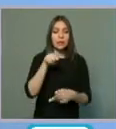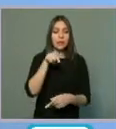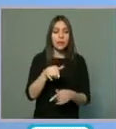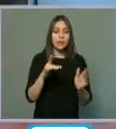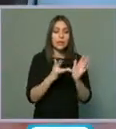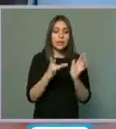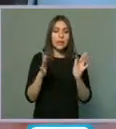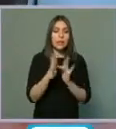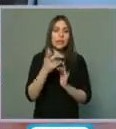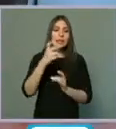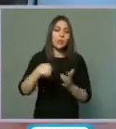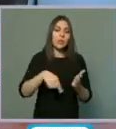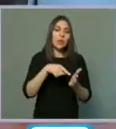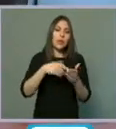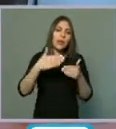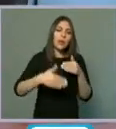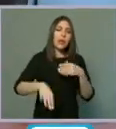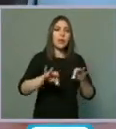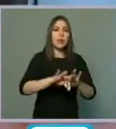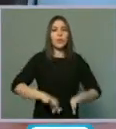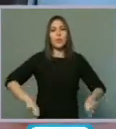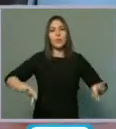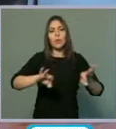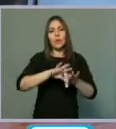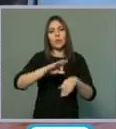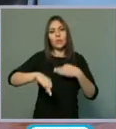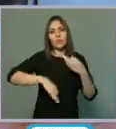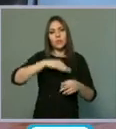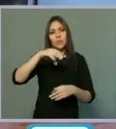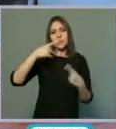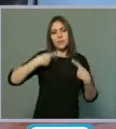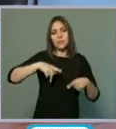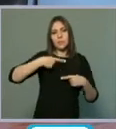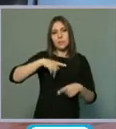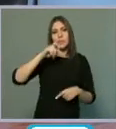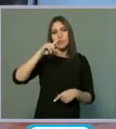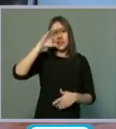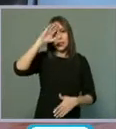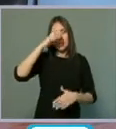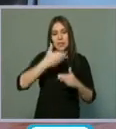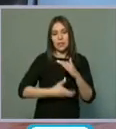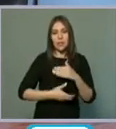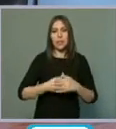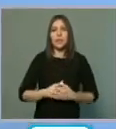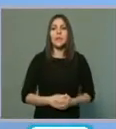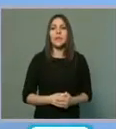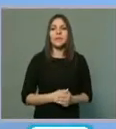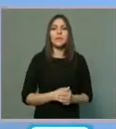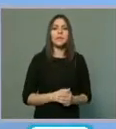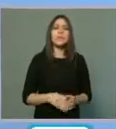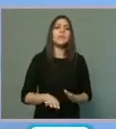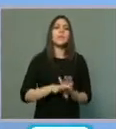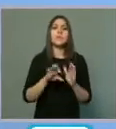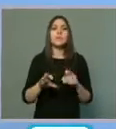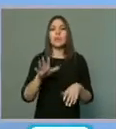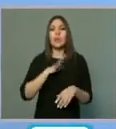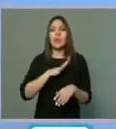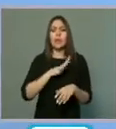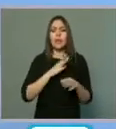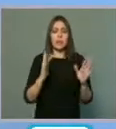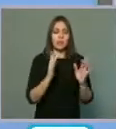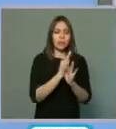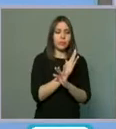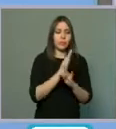los cristianos. Claro. Los barrios conviven, los 3 barrios, vas ahí, estás en una calle, cruzas a otra